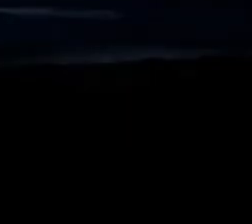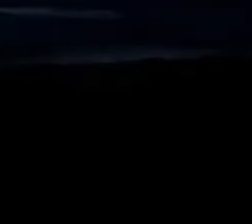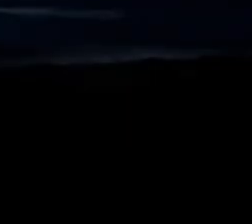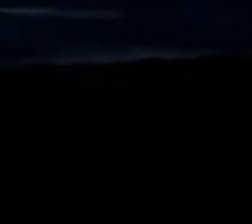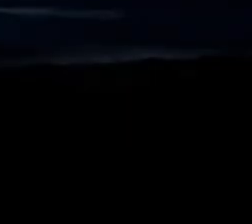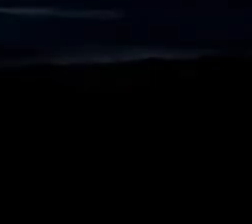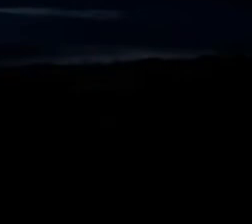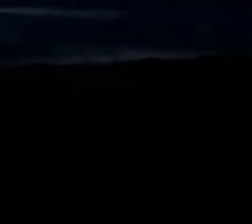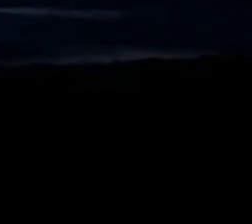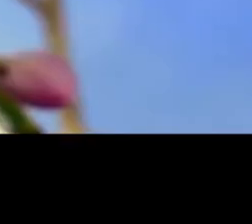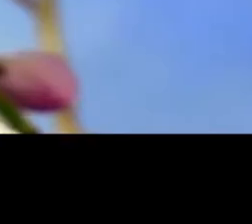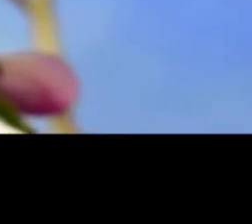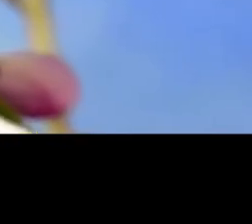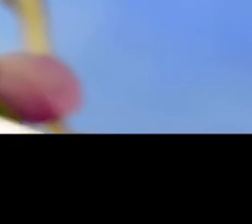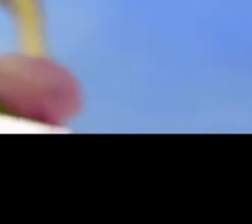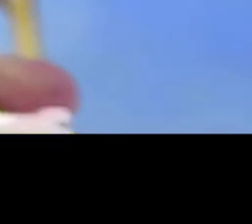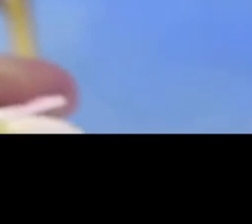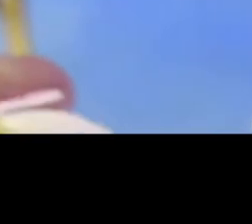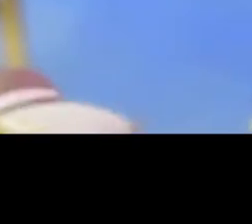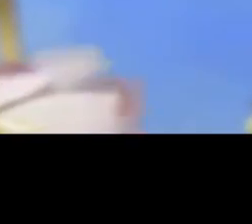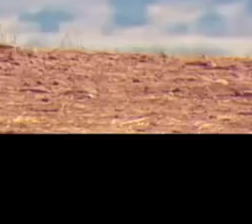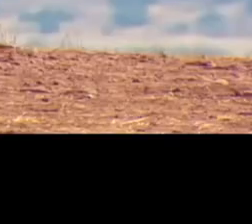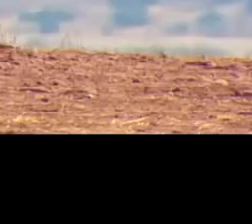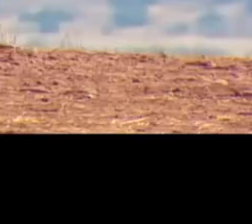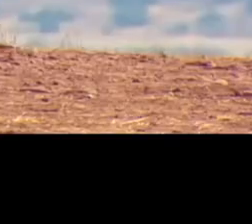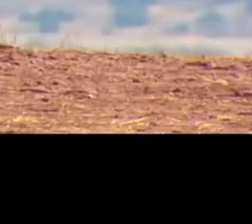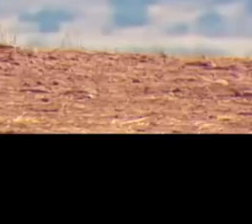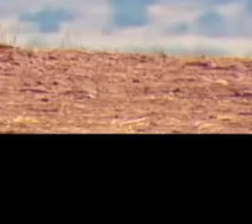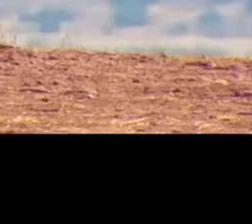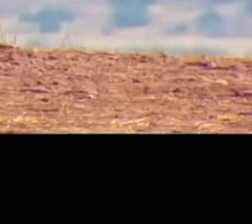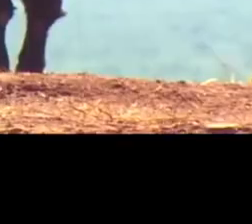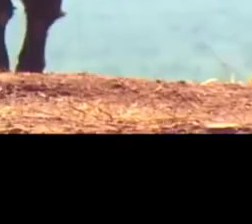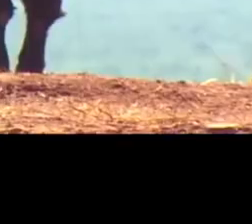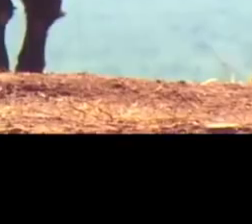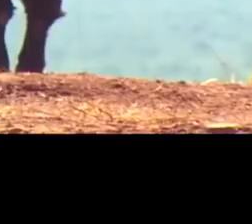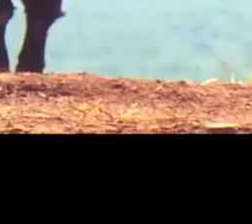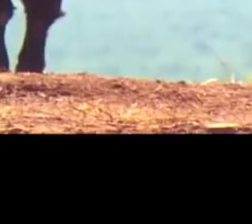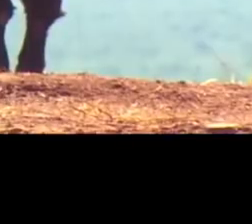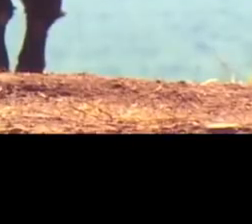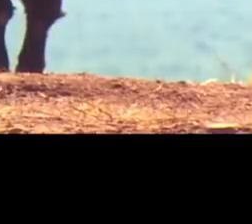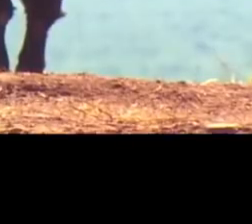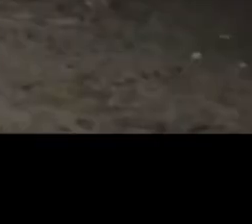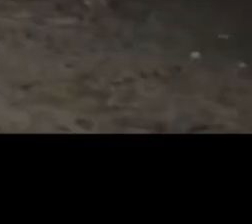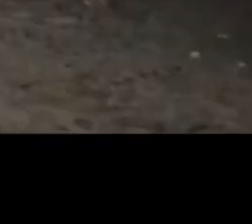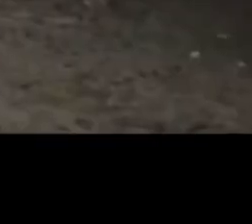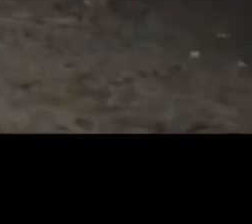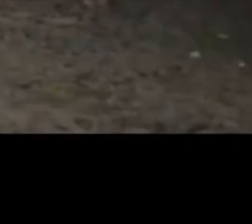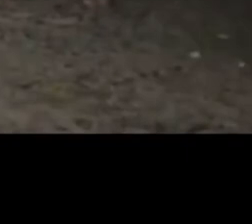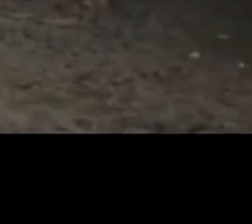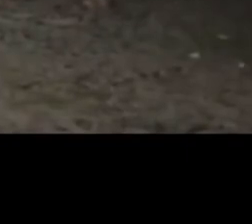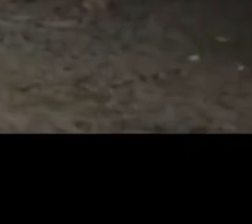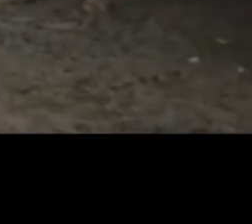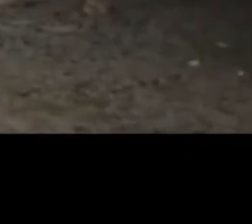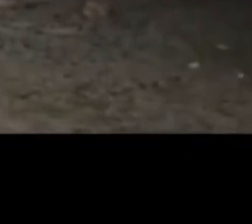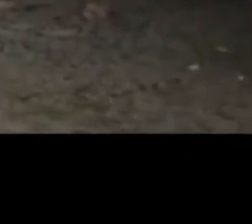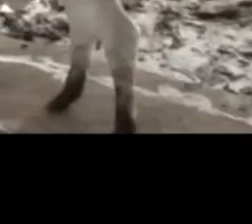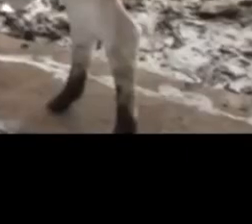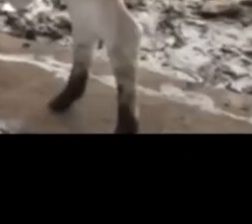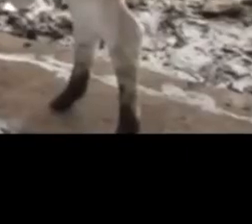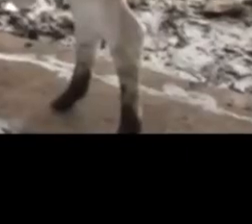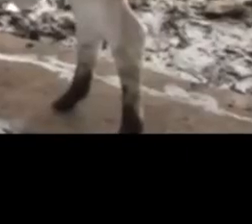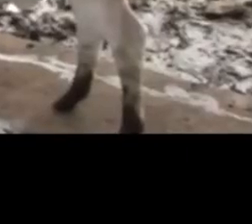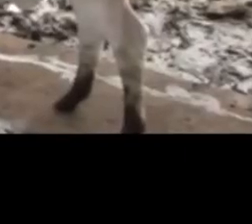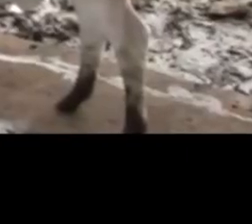pues soy si la vida mía pesado bueno tuve bocas la dulce